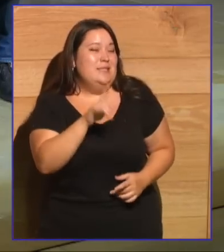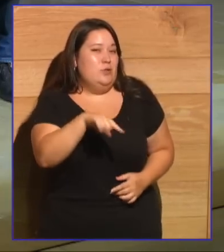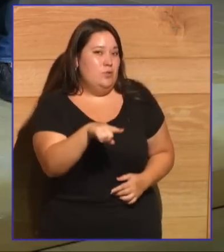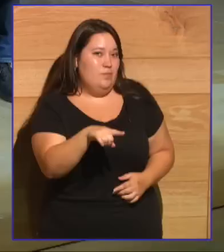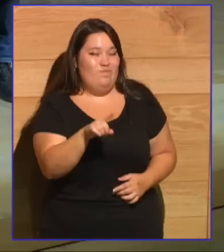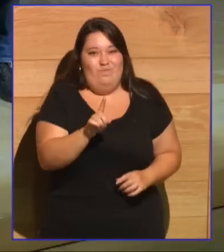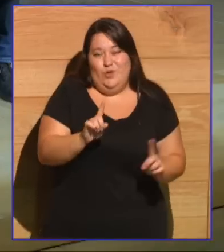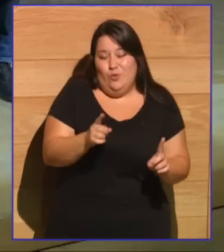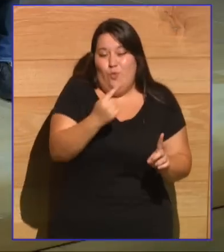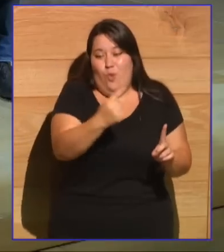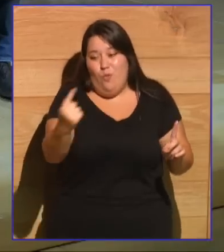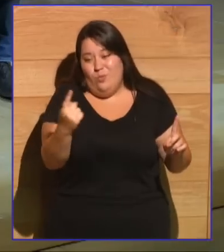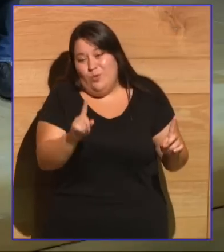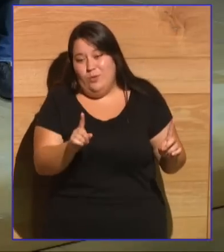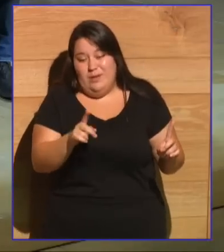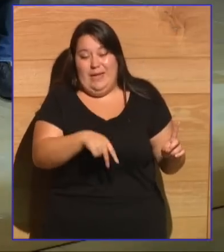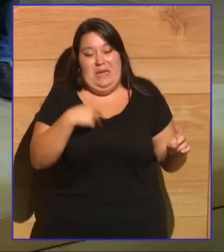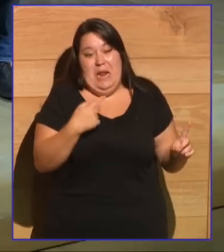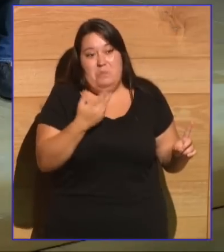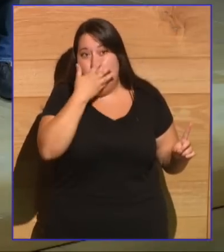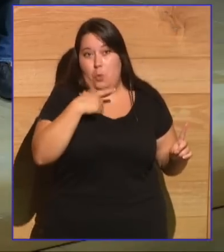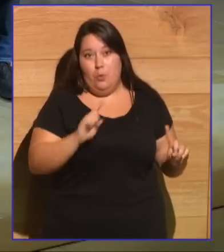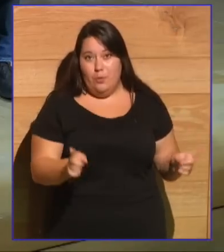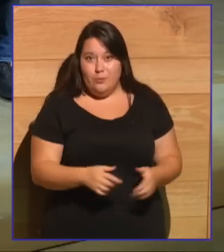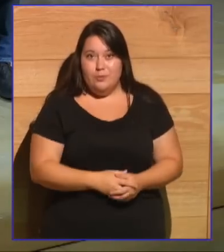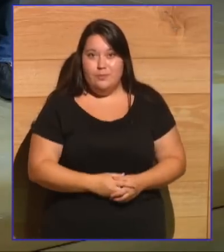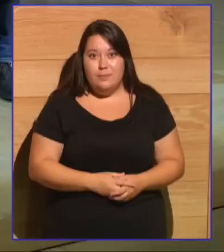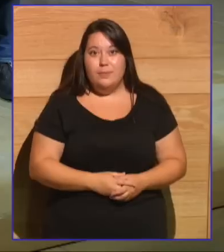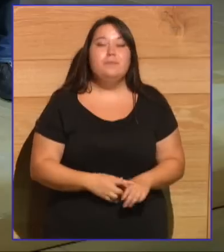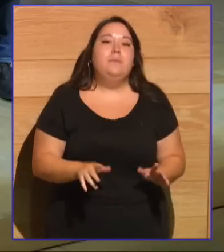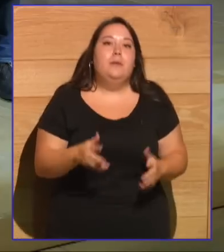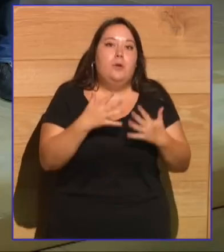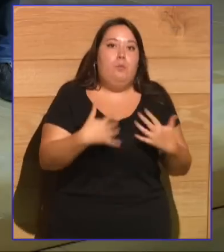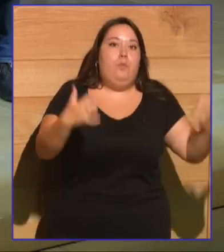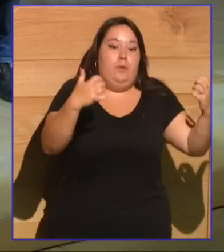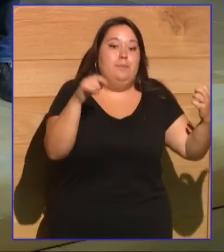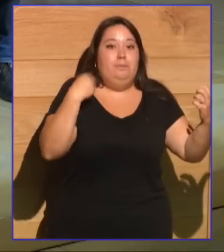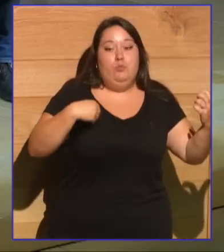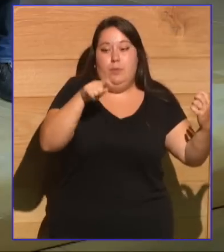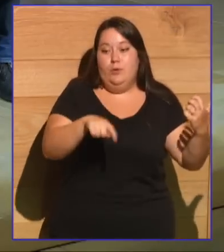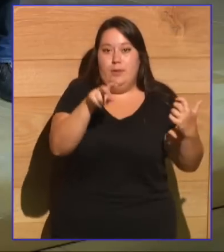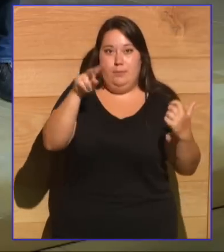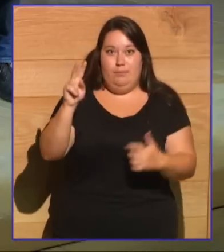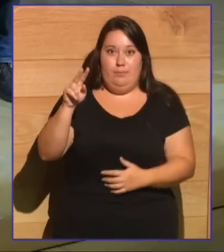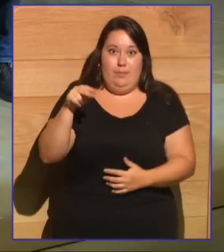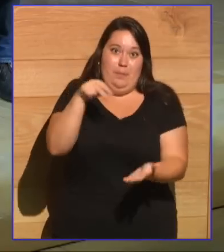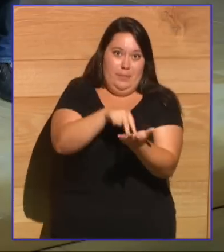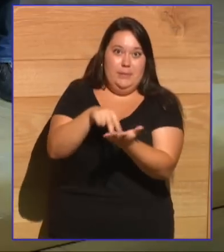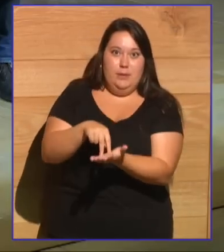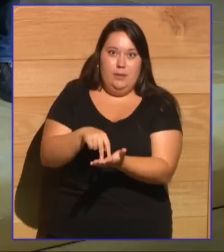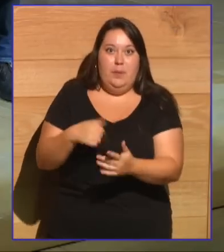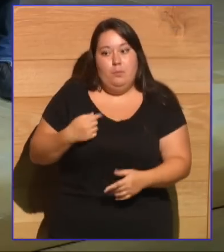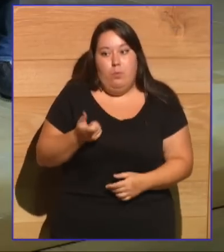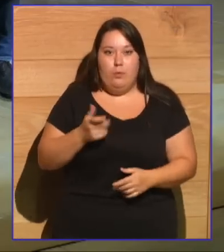no en general no los conocemos no los conocemos pero te digo los oyentes incluso la gente que está aquí a mí también me da un poco